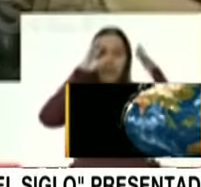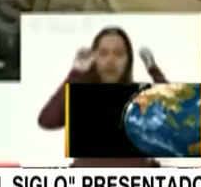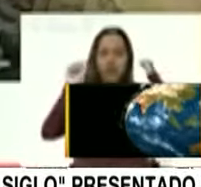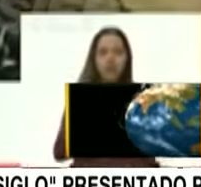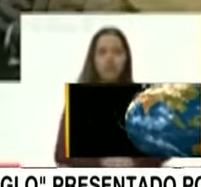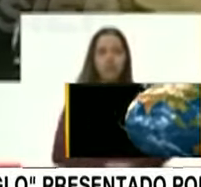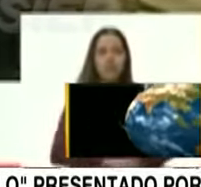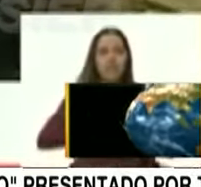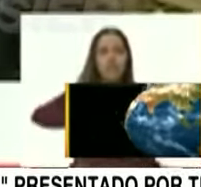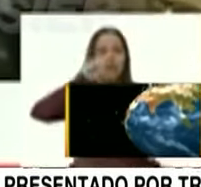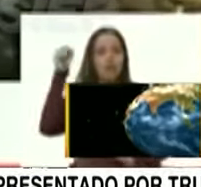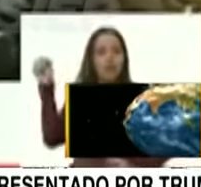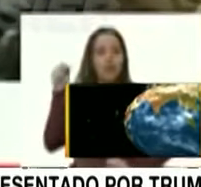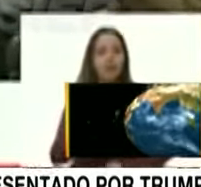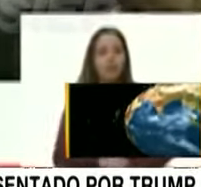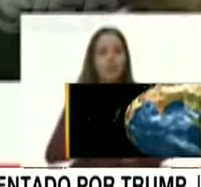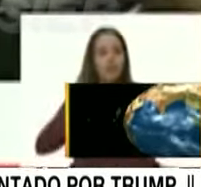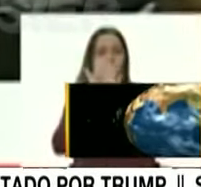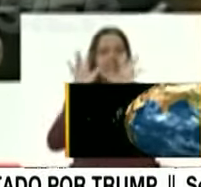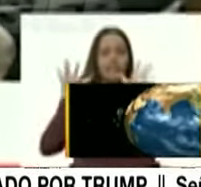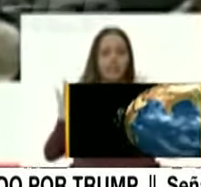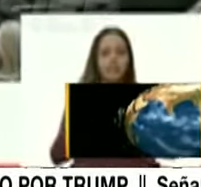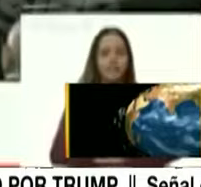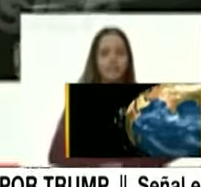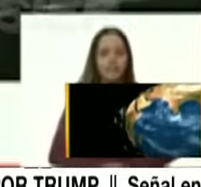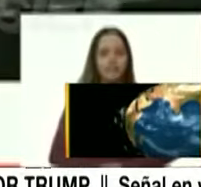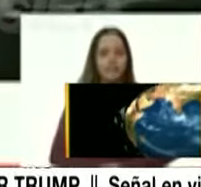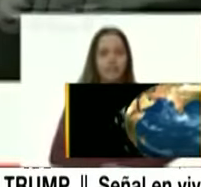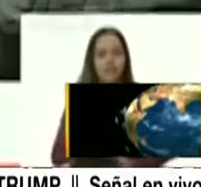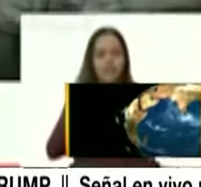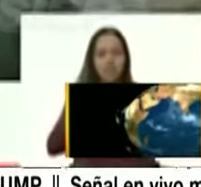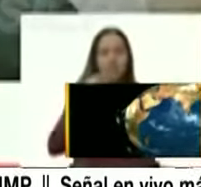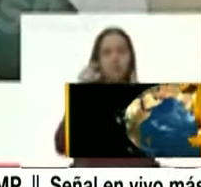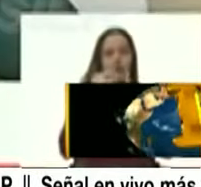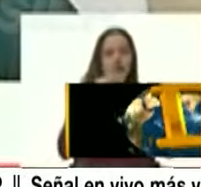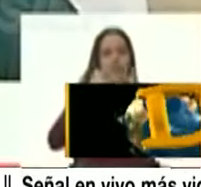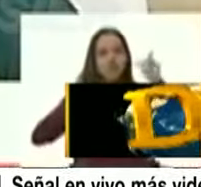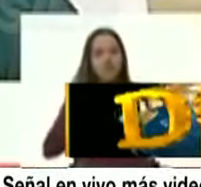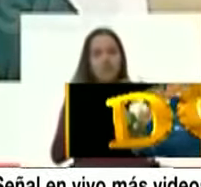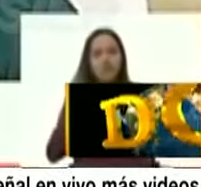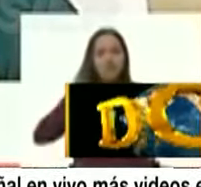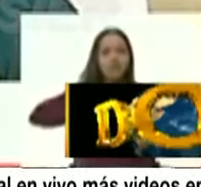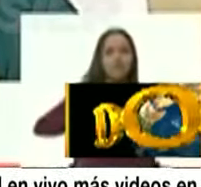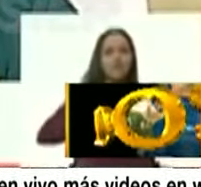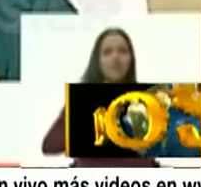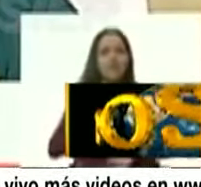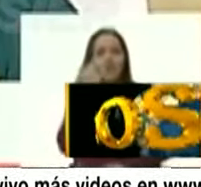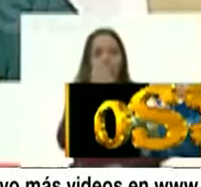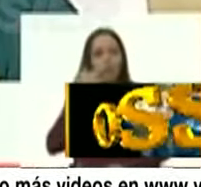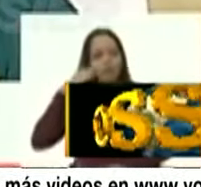esa espada brillará en tu palabra, en tu acción, en tu